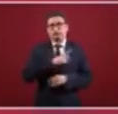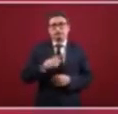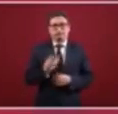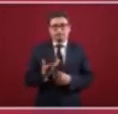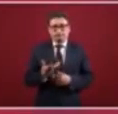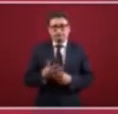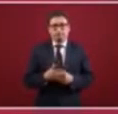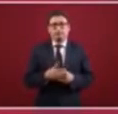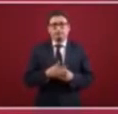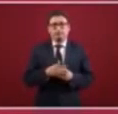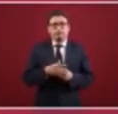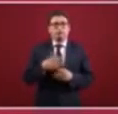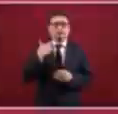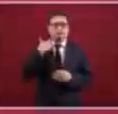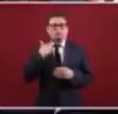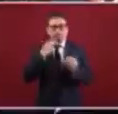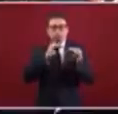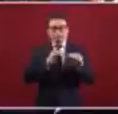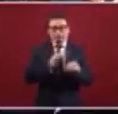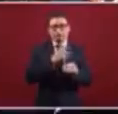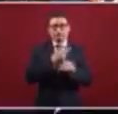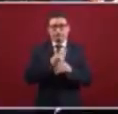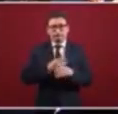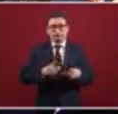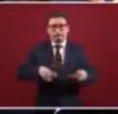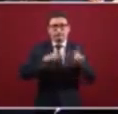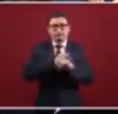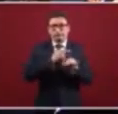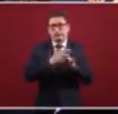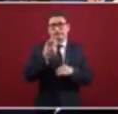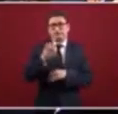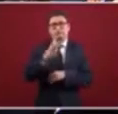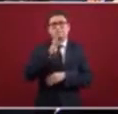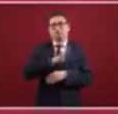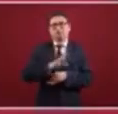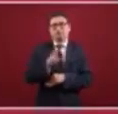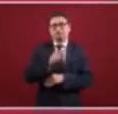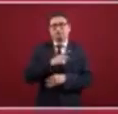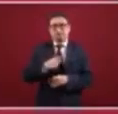que no debe de haber robots. Eso es una vil manipulación.